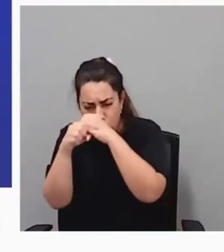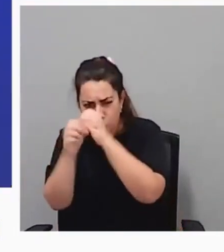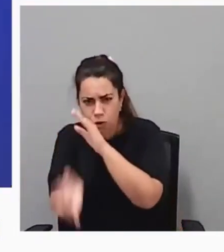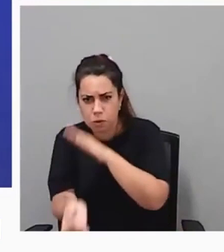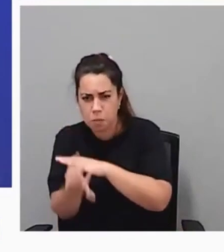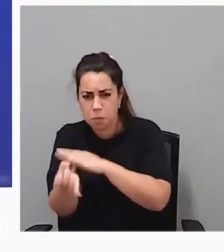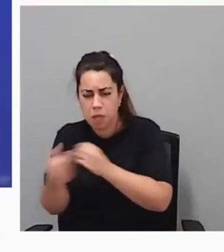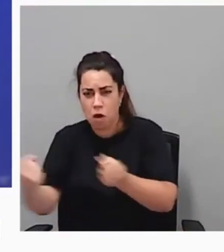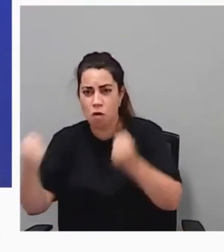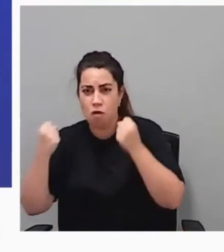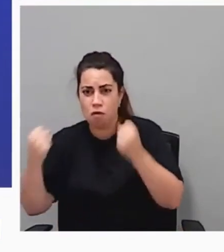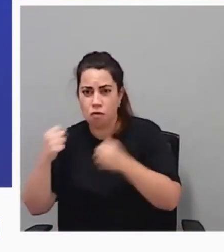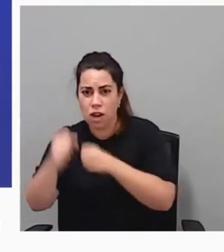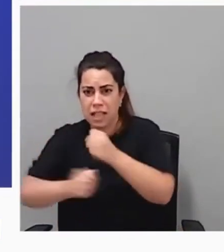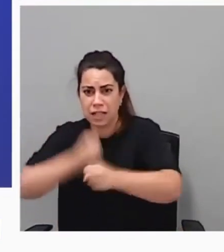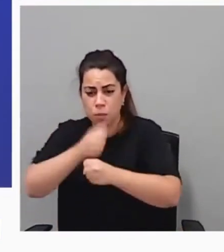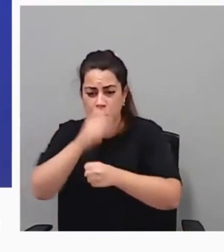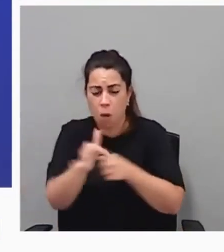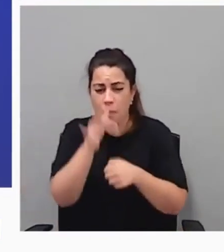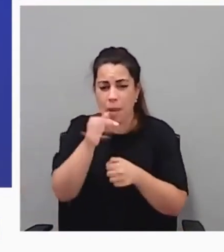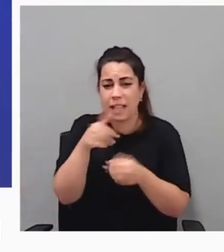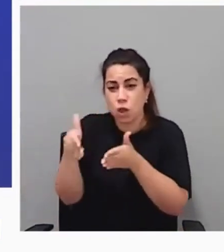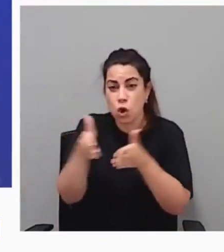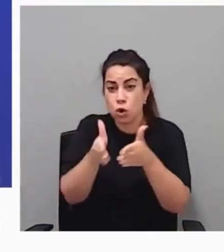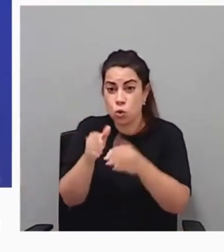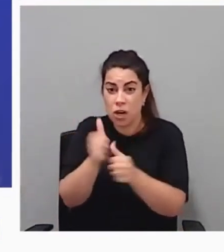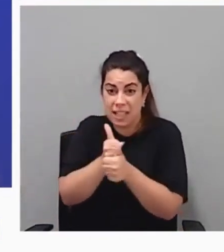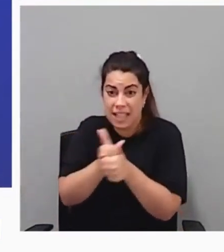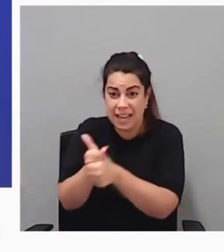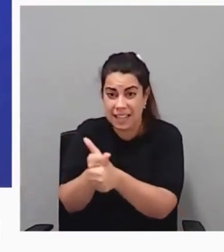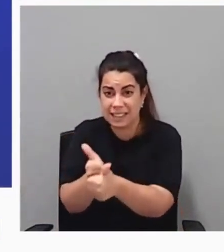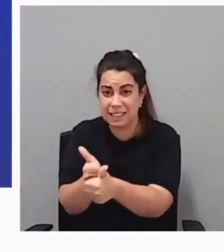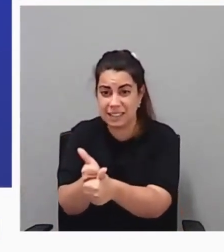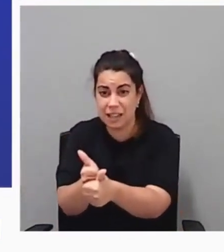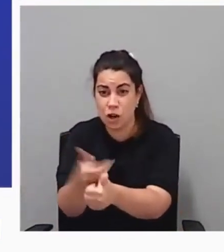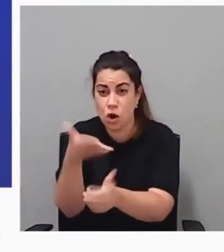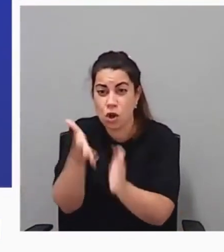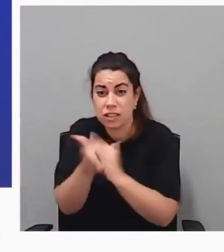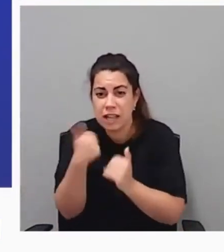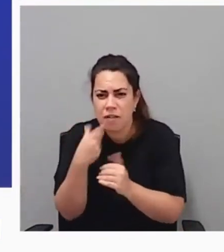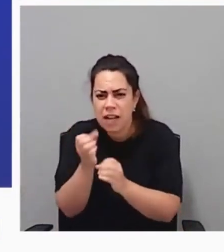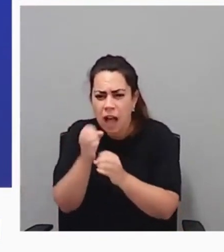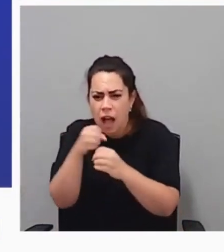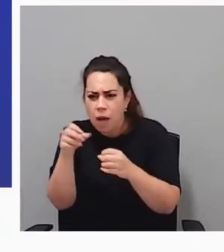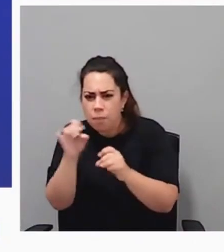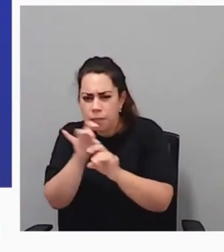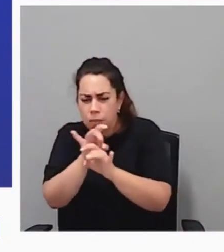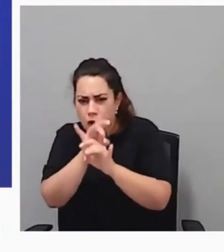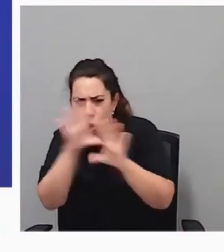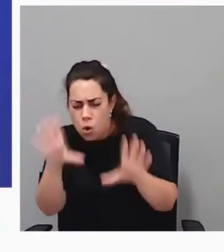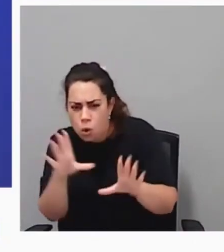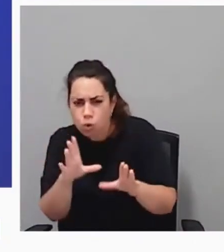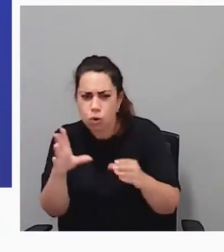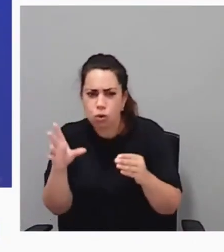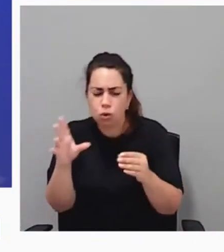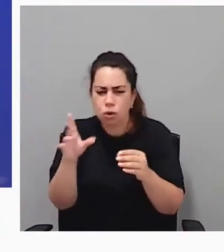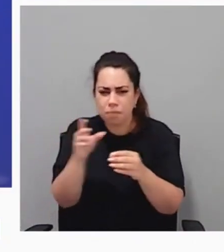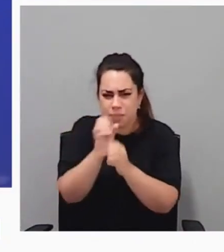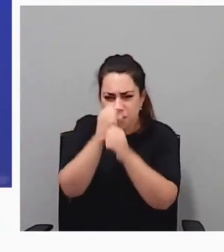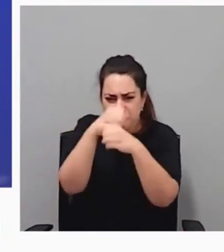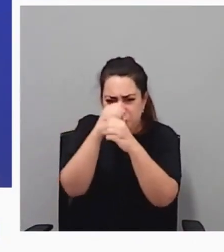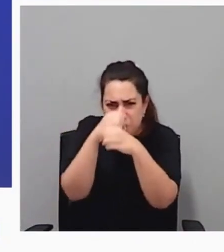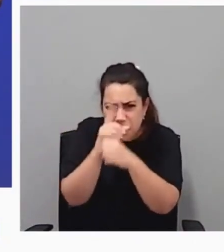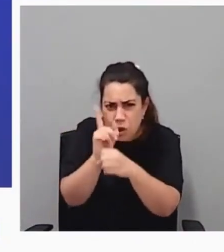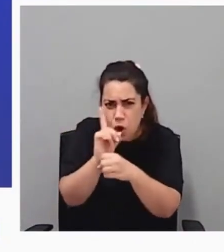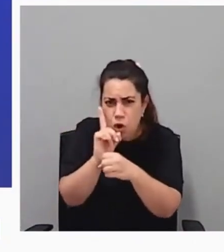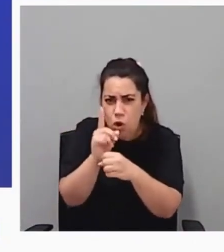y de túnel de rastreo que no ven la materia con luz o con ondas o con electrones, sino con una punta, como con un